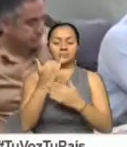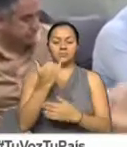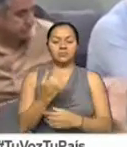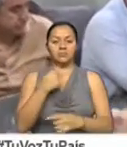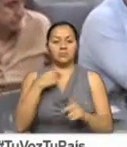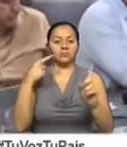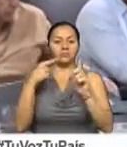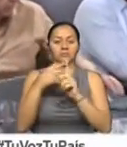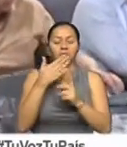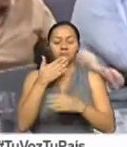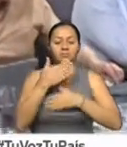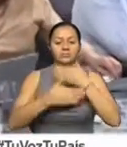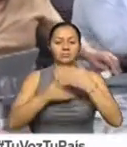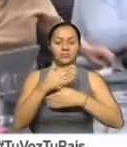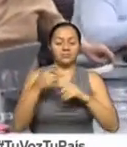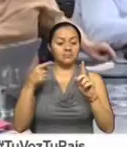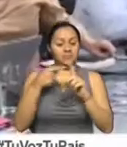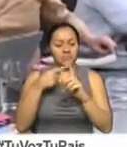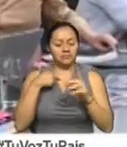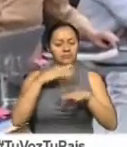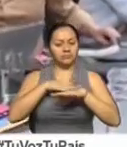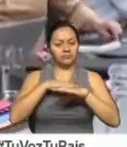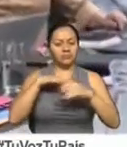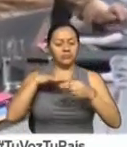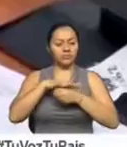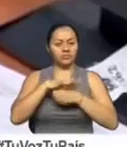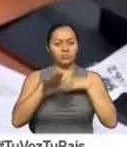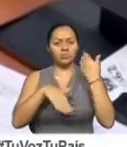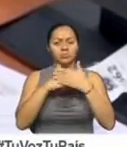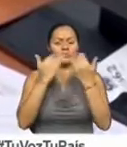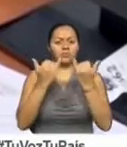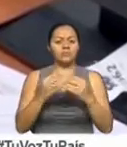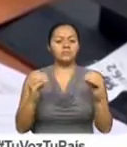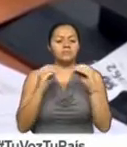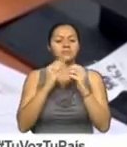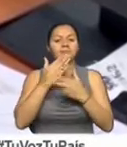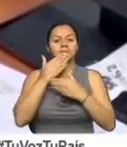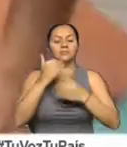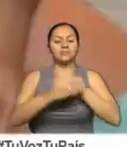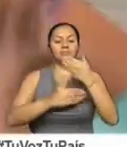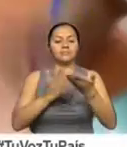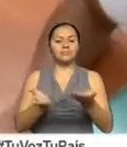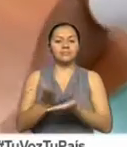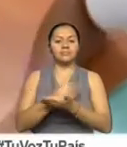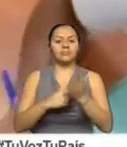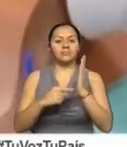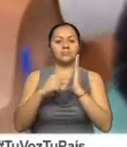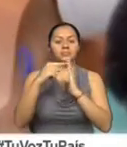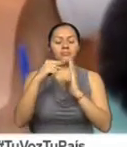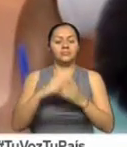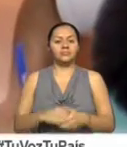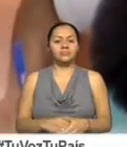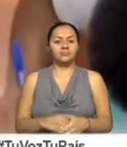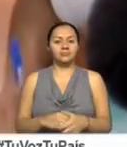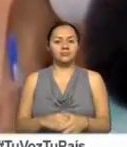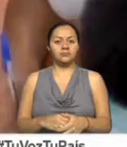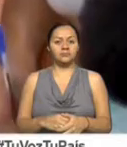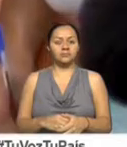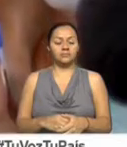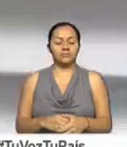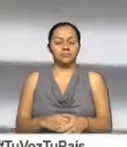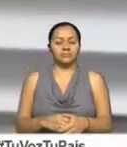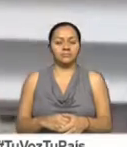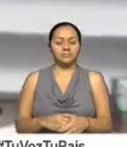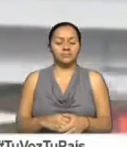estabilidad económica del país incidieron para que Rentas Internas registre una mejora de la recaudación de impuestos en los primeros 5 meses del